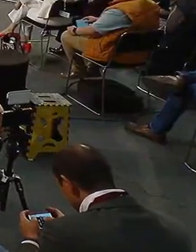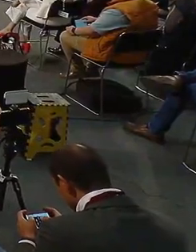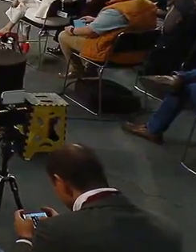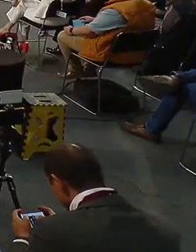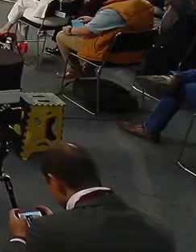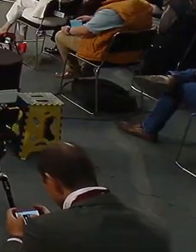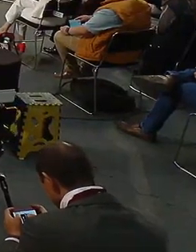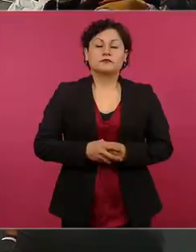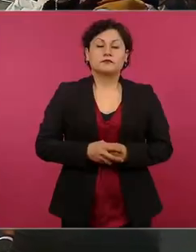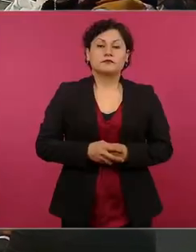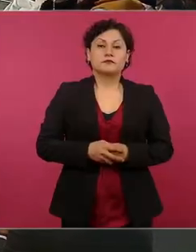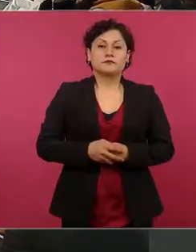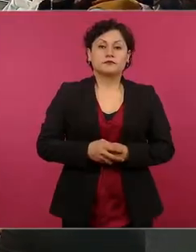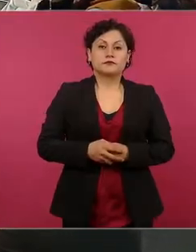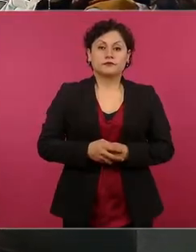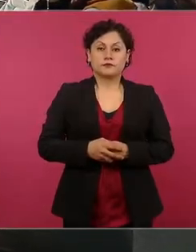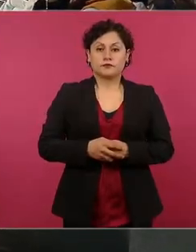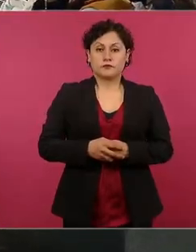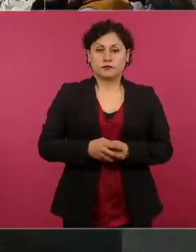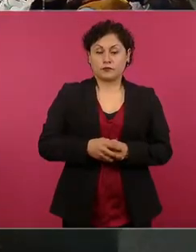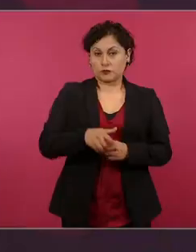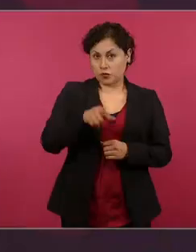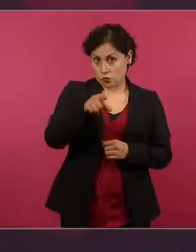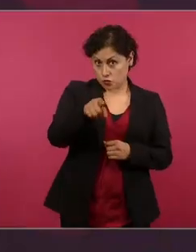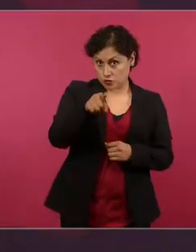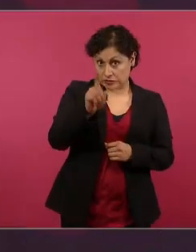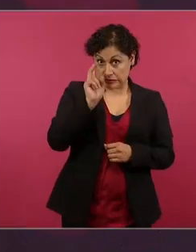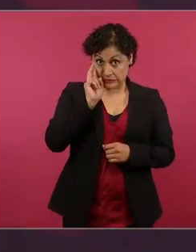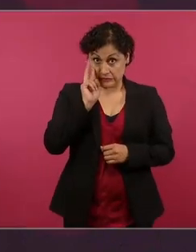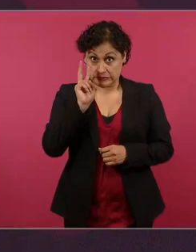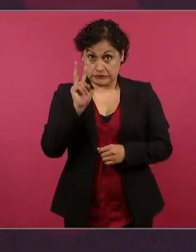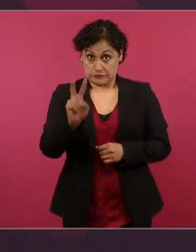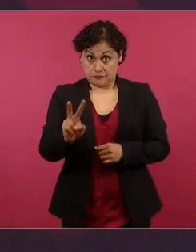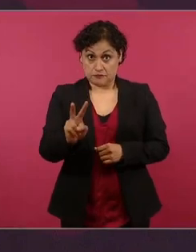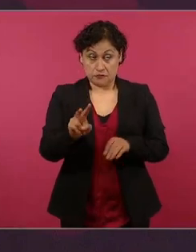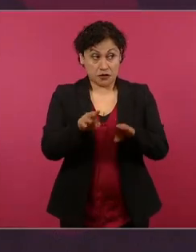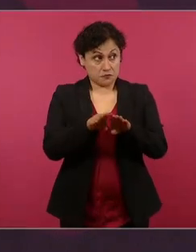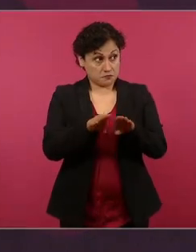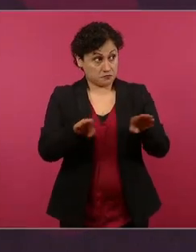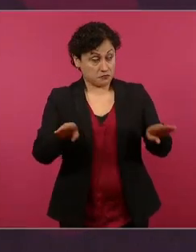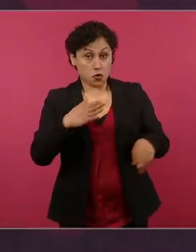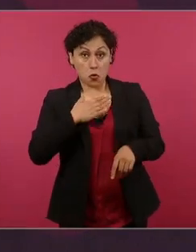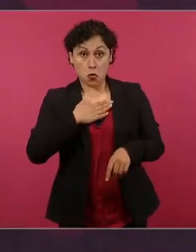piso parejo en esta elección? Claro. Y si hay